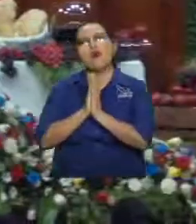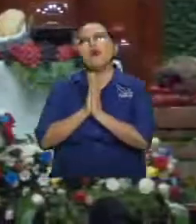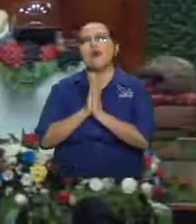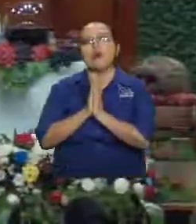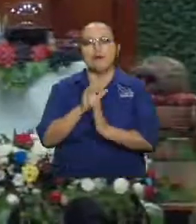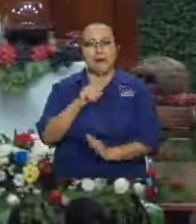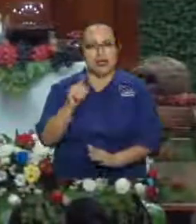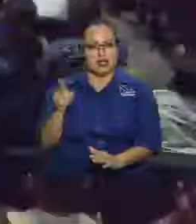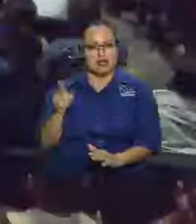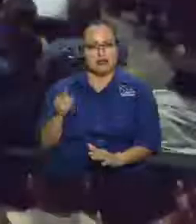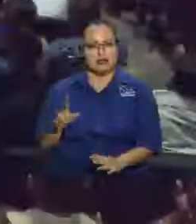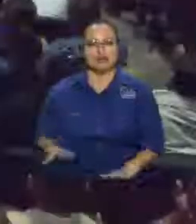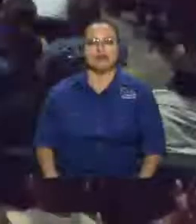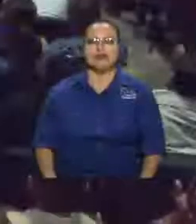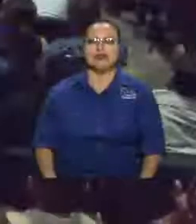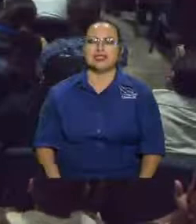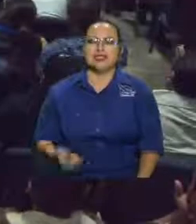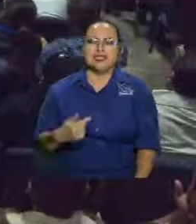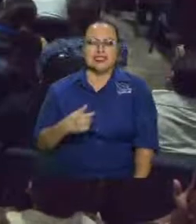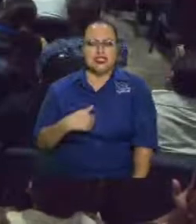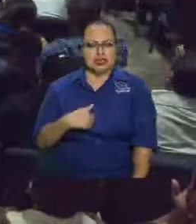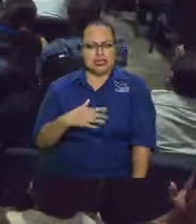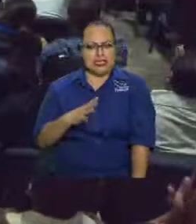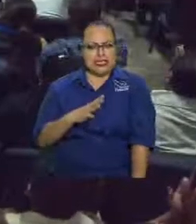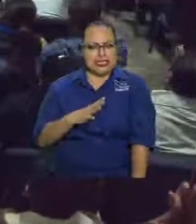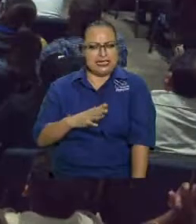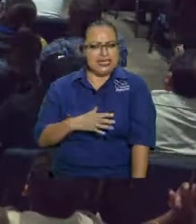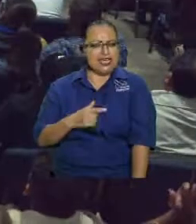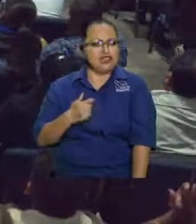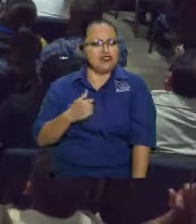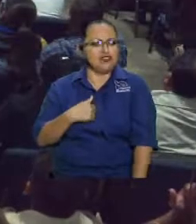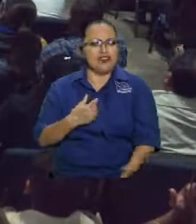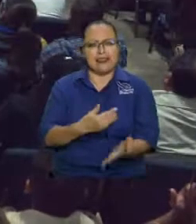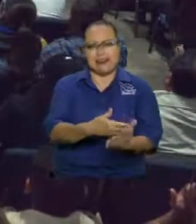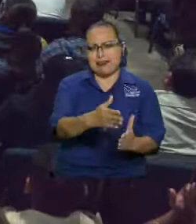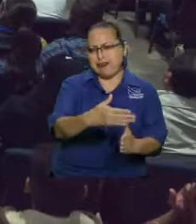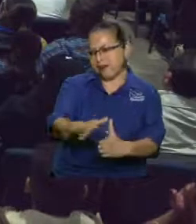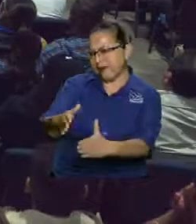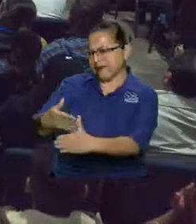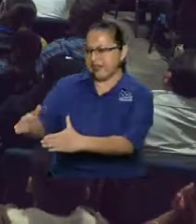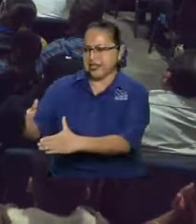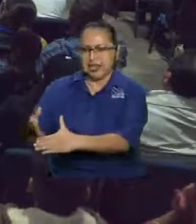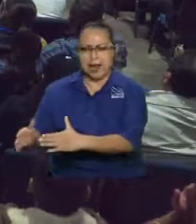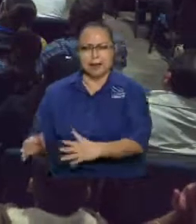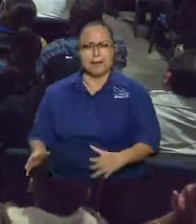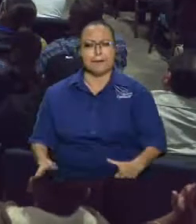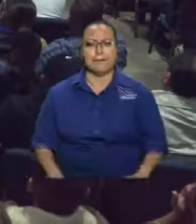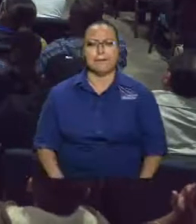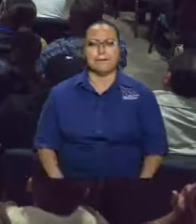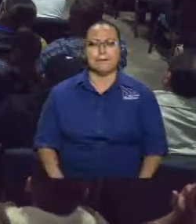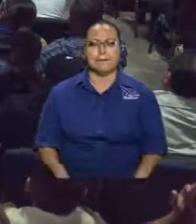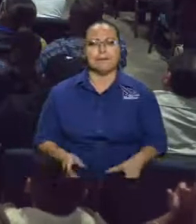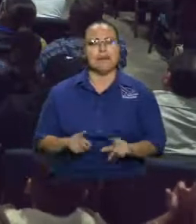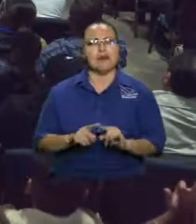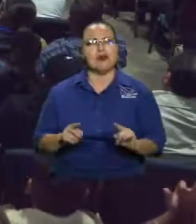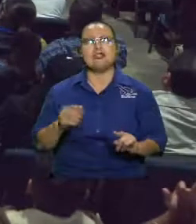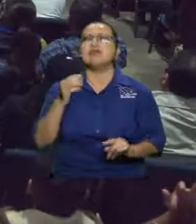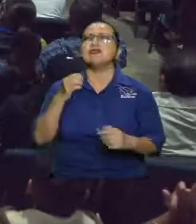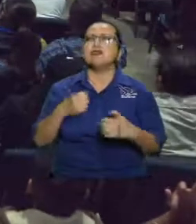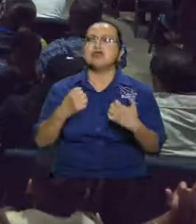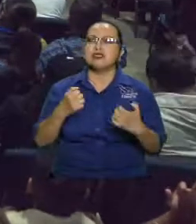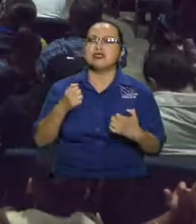Yo oro por ellos y a veces digo, si yo tuviera, pura la millonaria, ¿va? Si yo tuviera, le daría este para acá. Pero